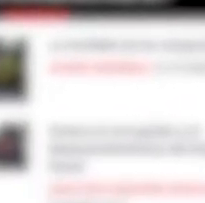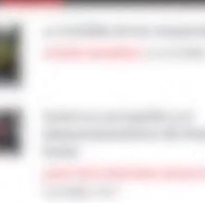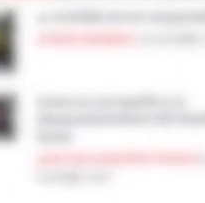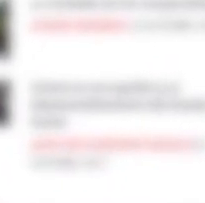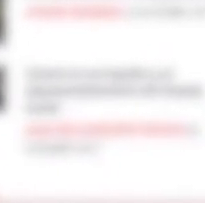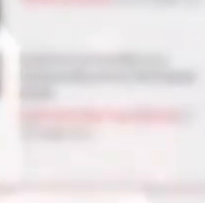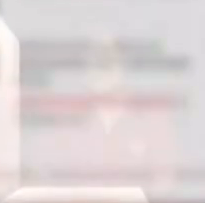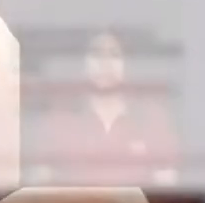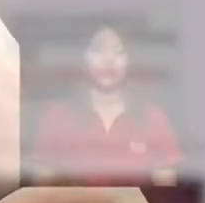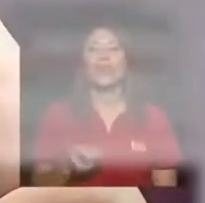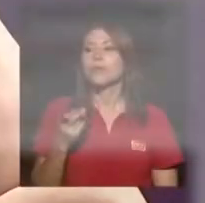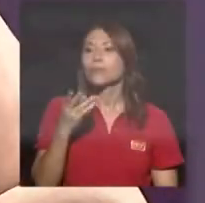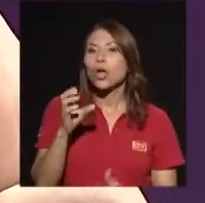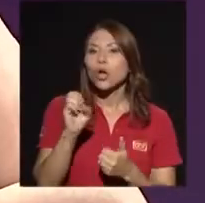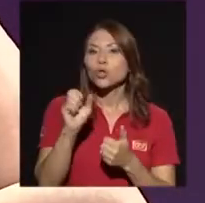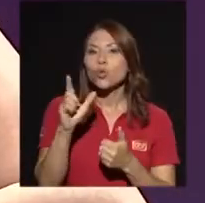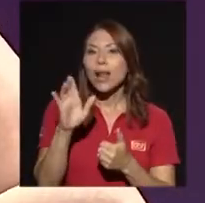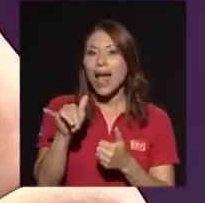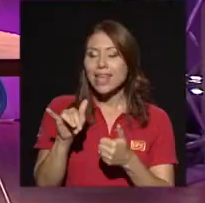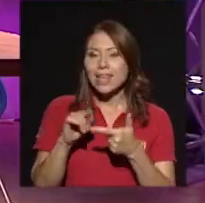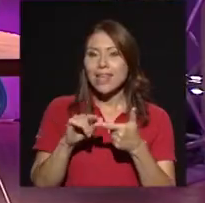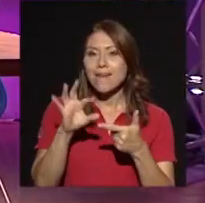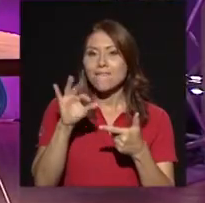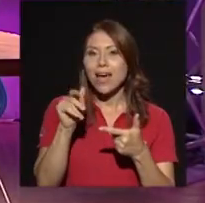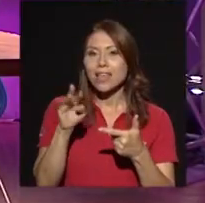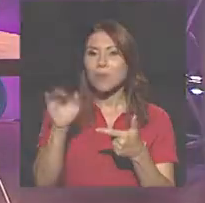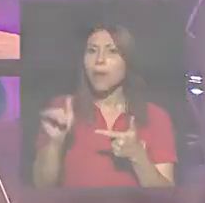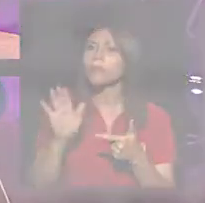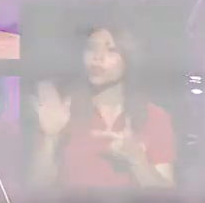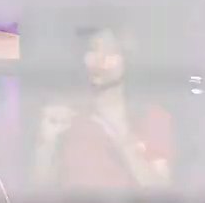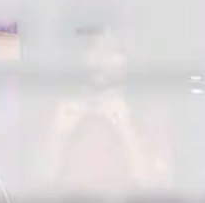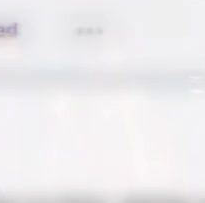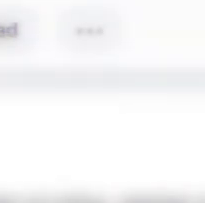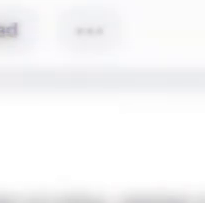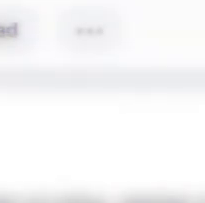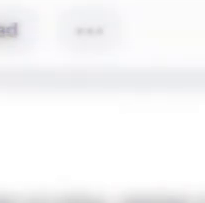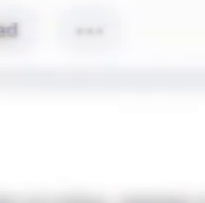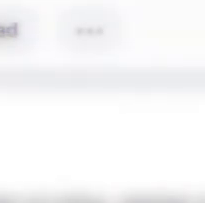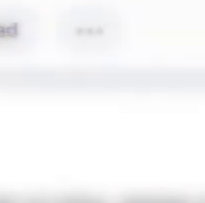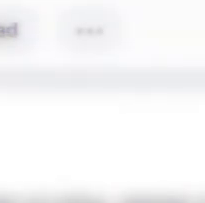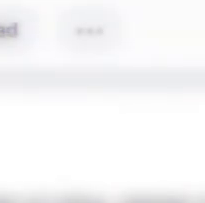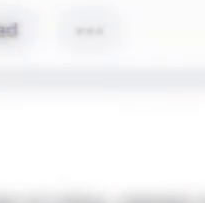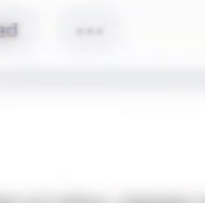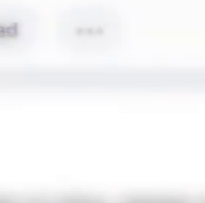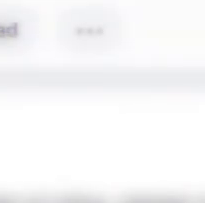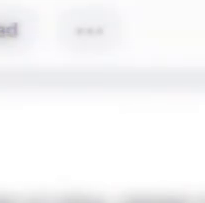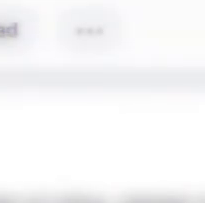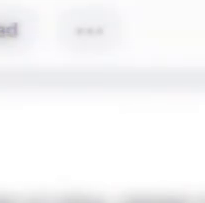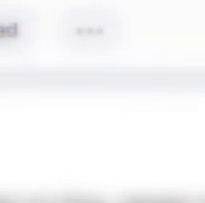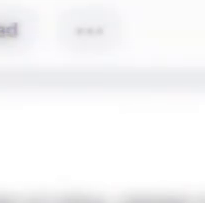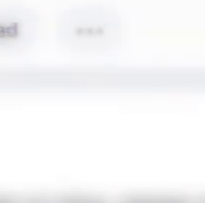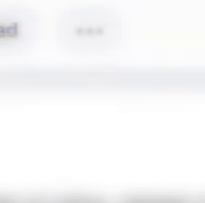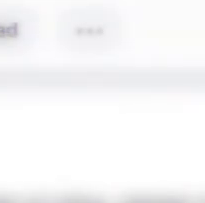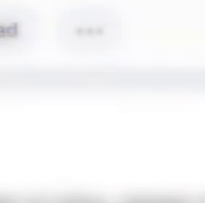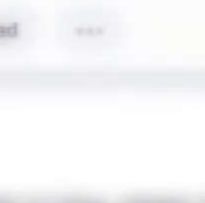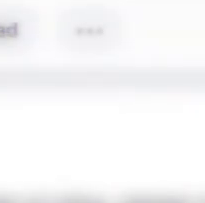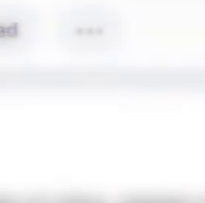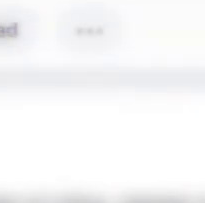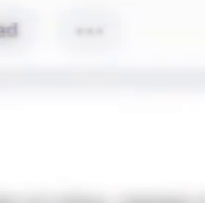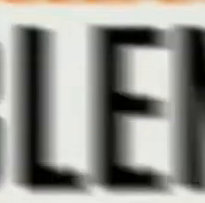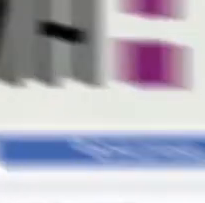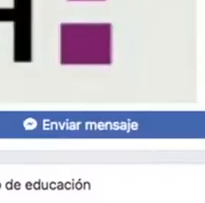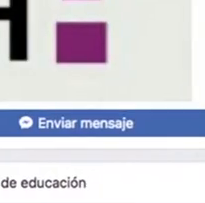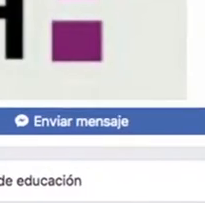Chicas, Zulay y Fátima, ¿de qué se trata su colectivo de ellas y la ciudad? Primeramente, muchas gracias por la invitación a este